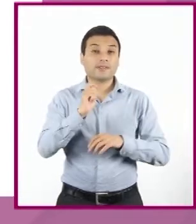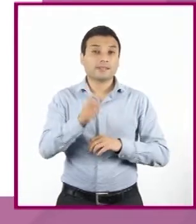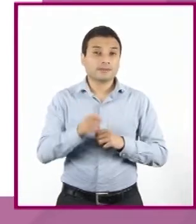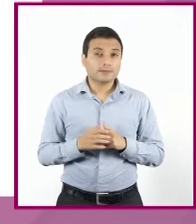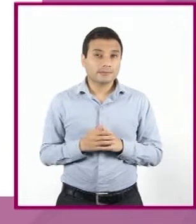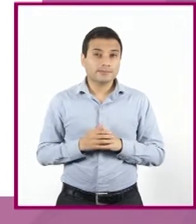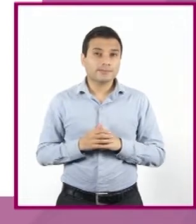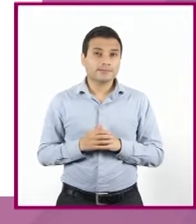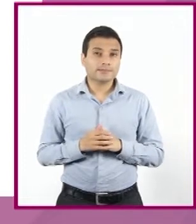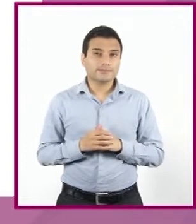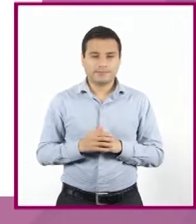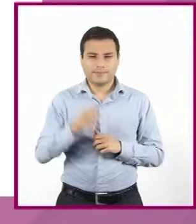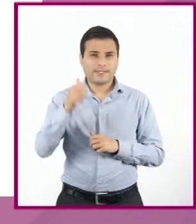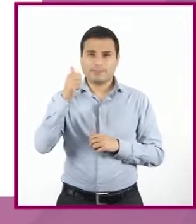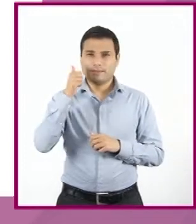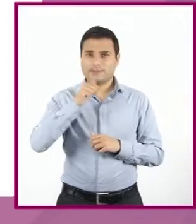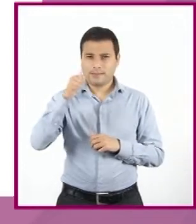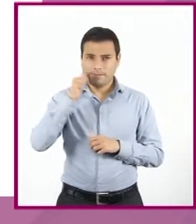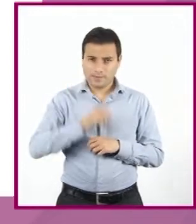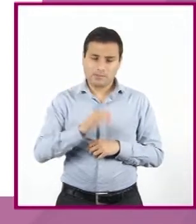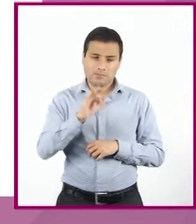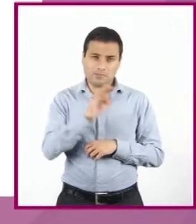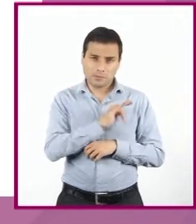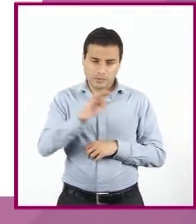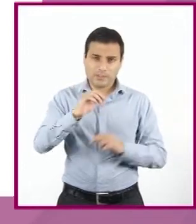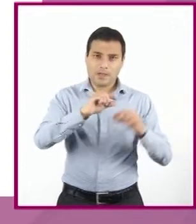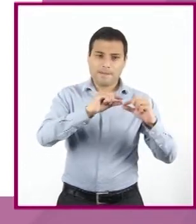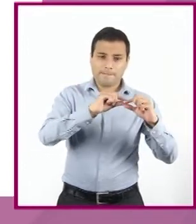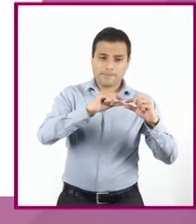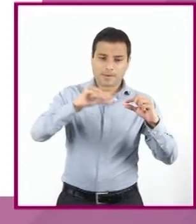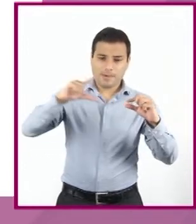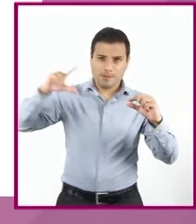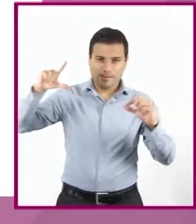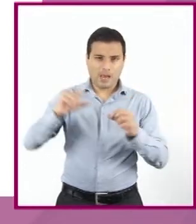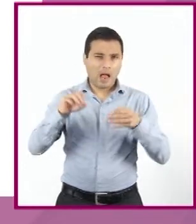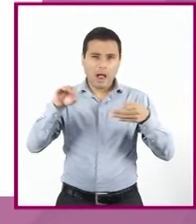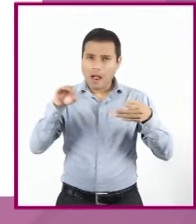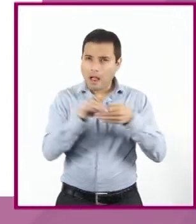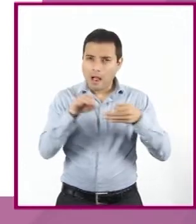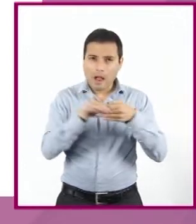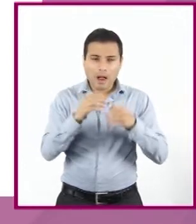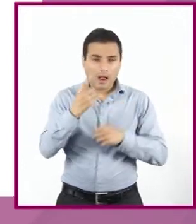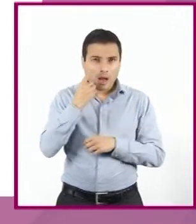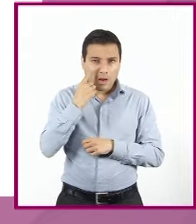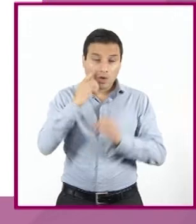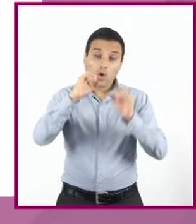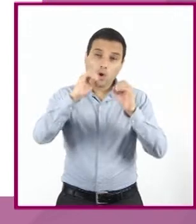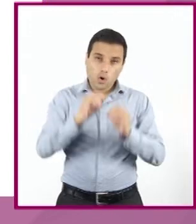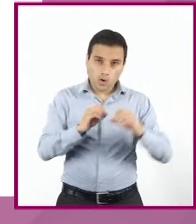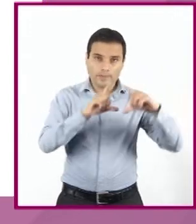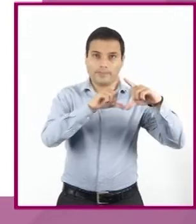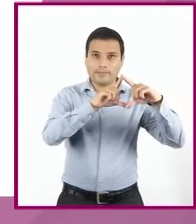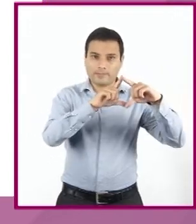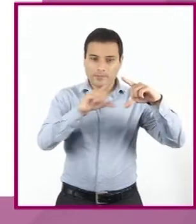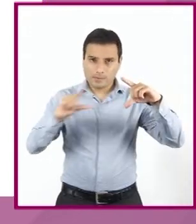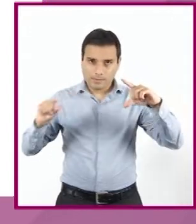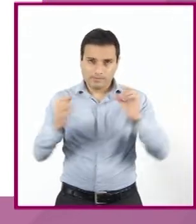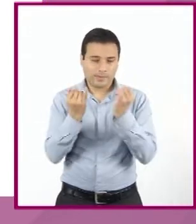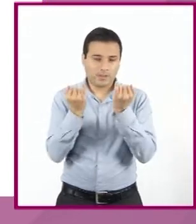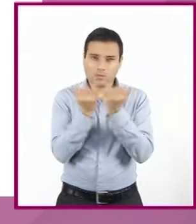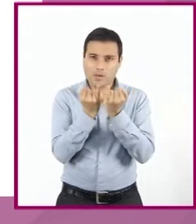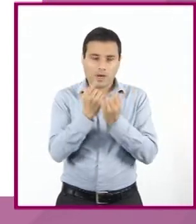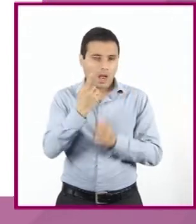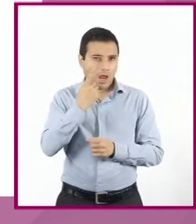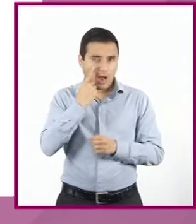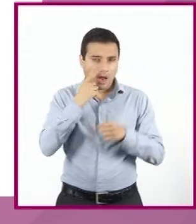siempre aumentan o disminuyen de la misma manera, es decir, crecen o decrecen de manera